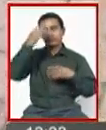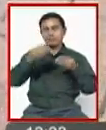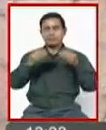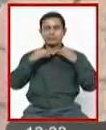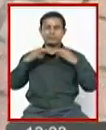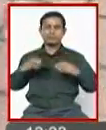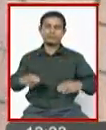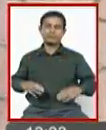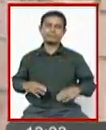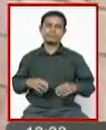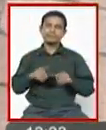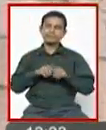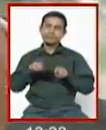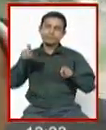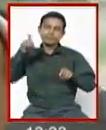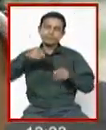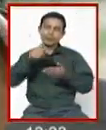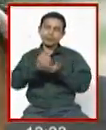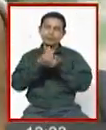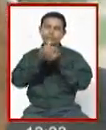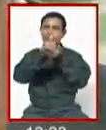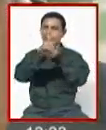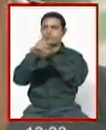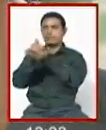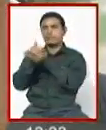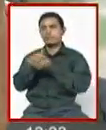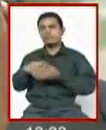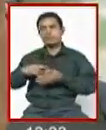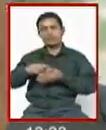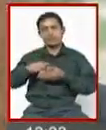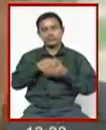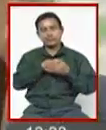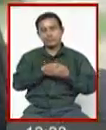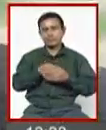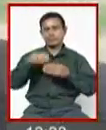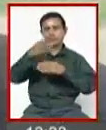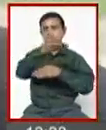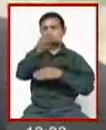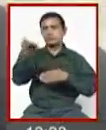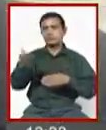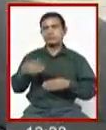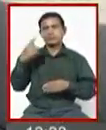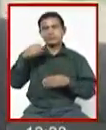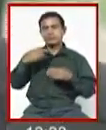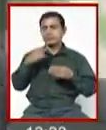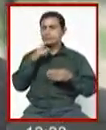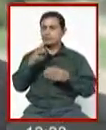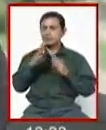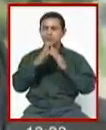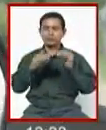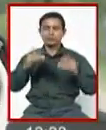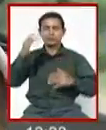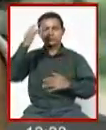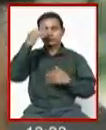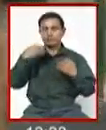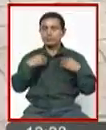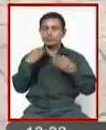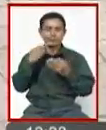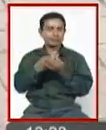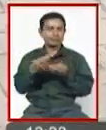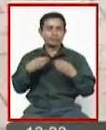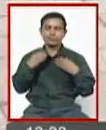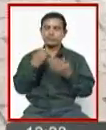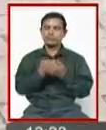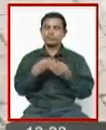padecer de chagas necesita de la ayuda y el corazón solidario del pueblo cruceño ya que se encuentra muy enfermo y sin recursos